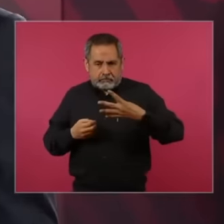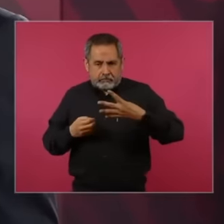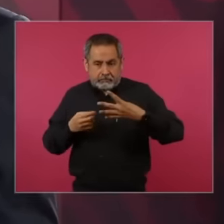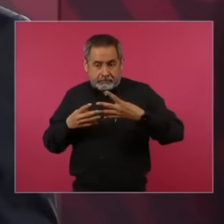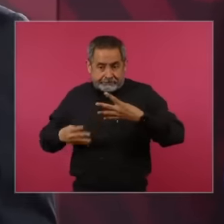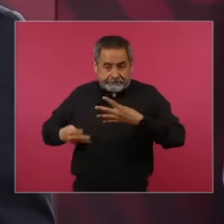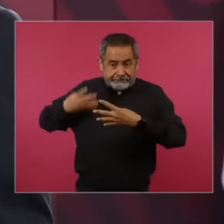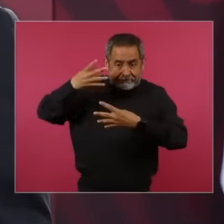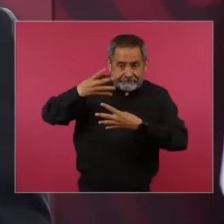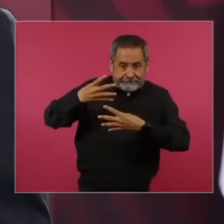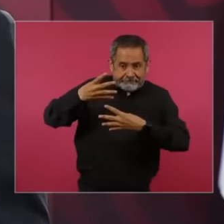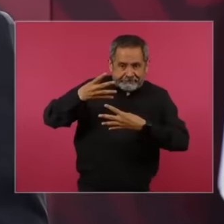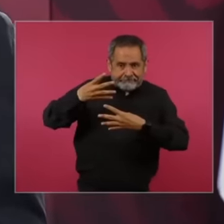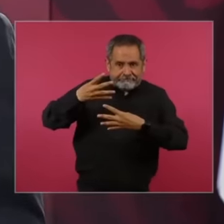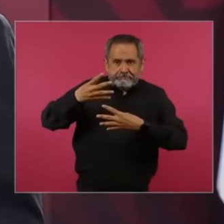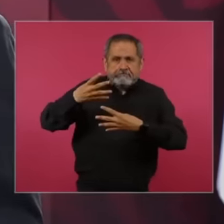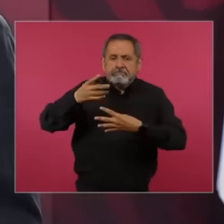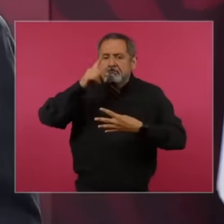mejor.